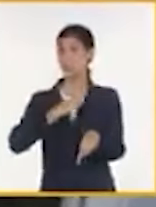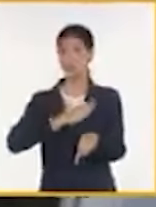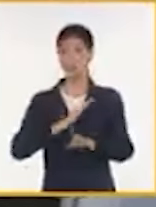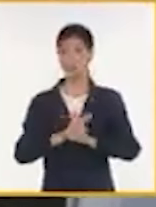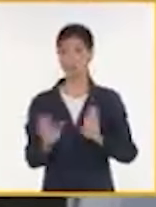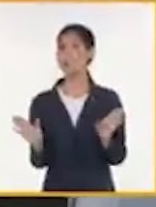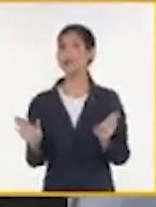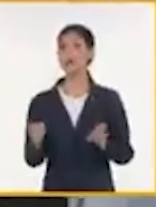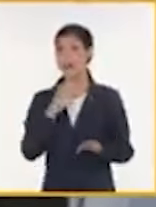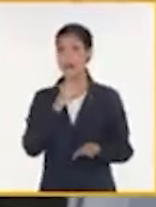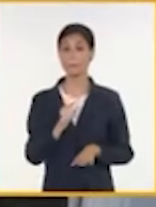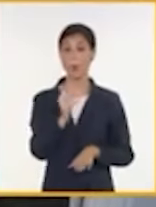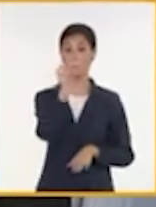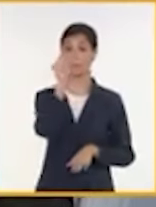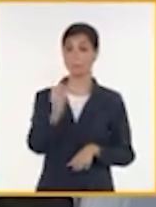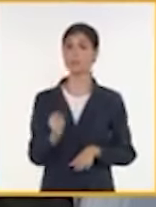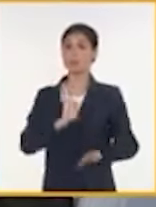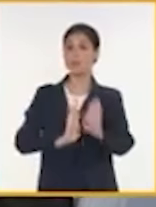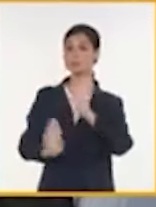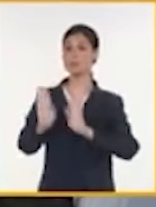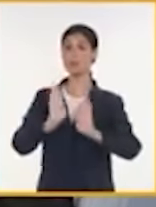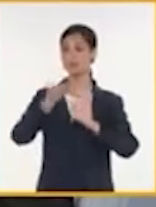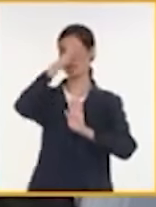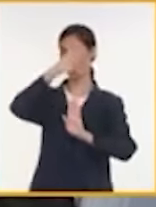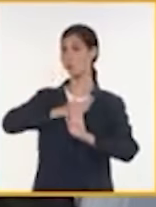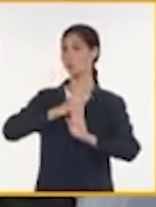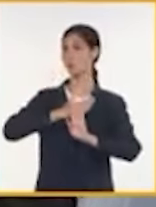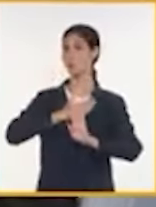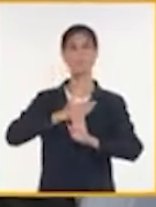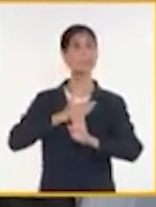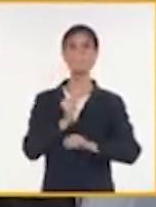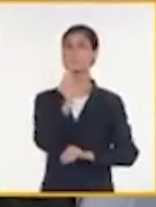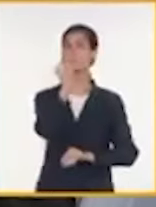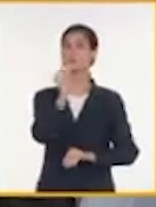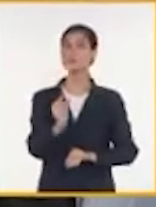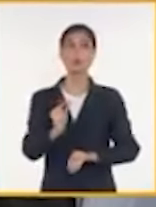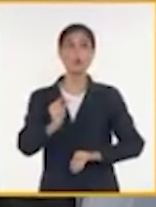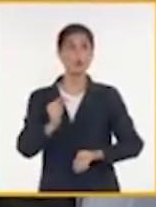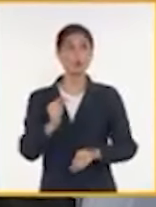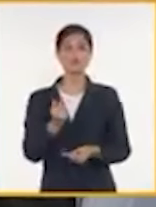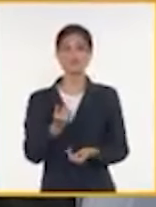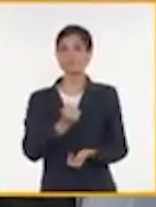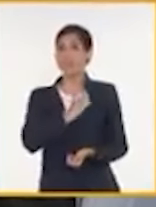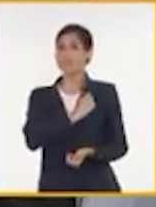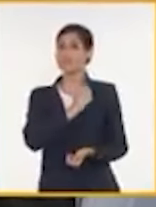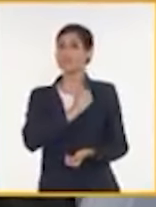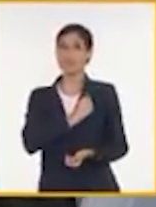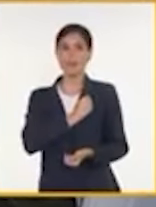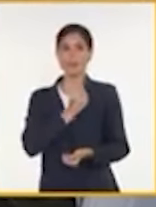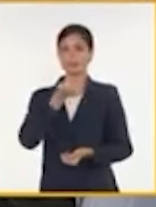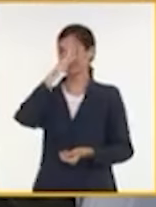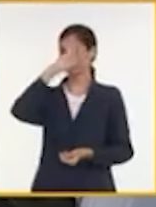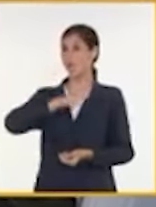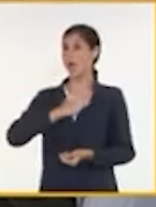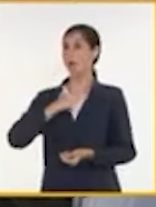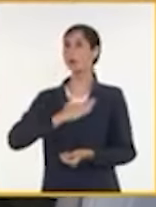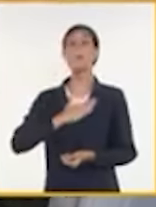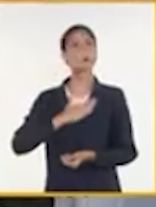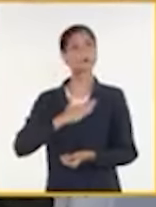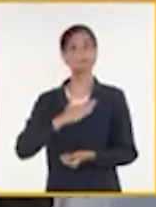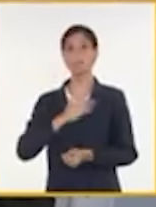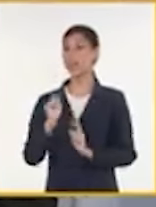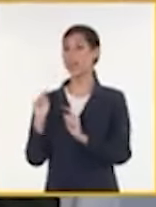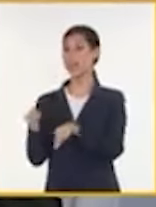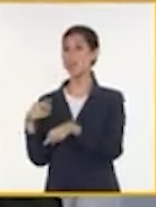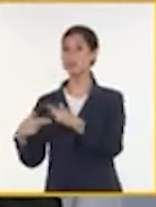la revolución que defienda la Revolución y en ese sentido precisamente está la conducta esta la peligrosidad